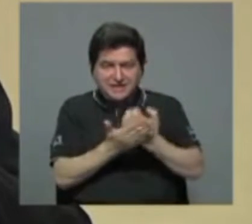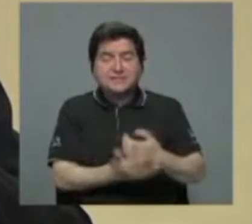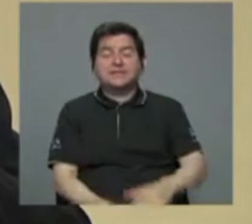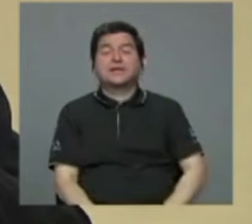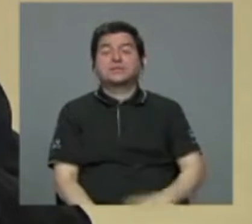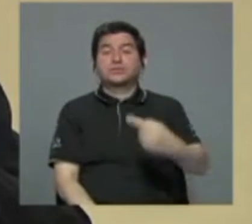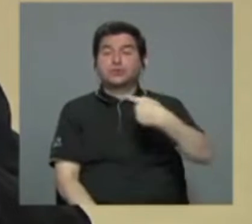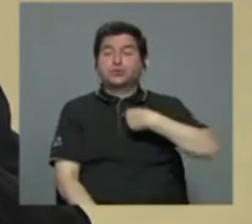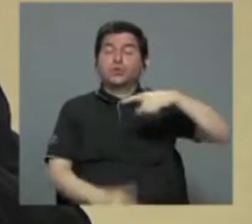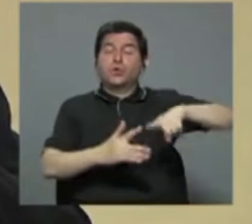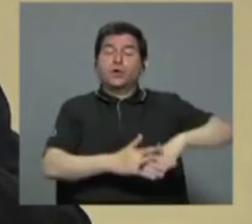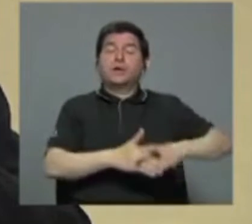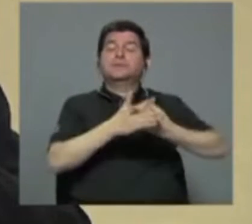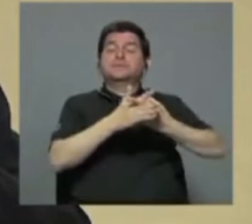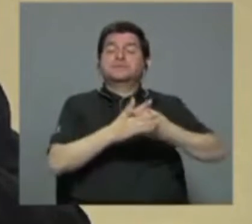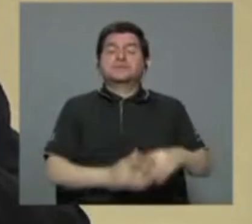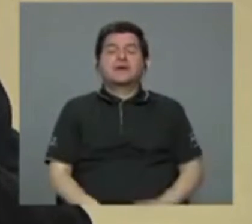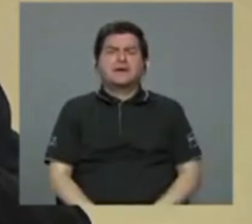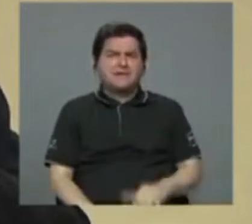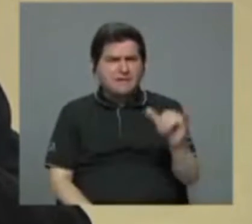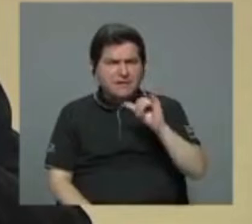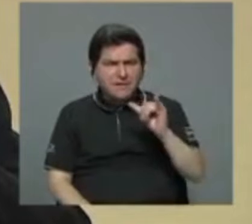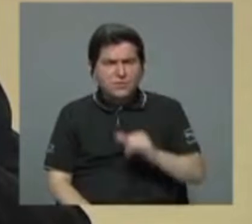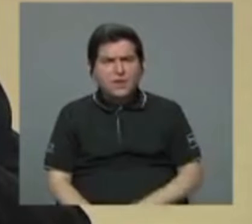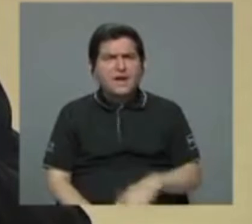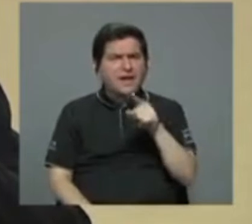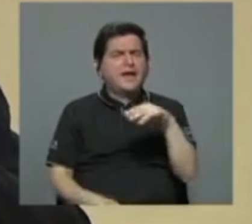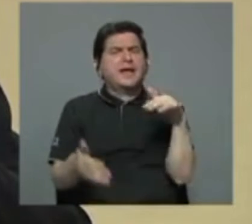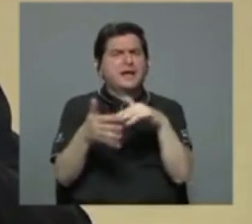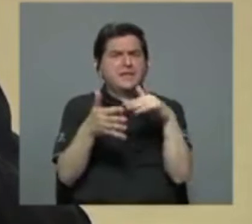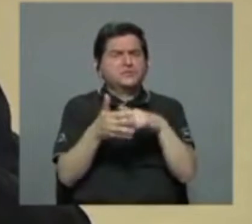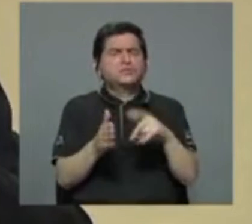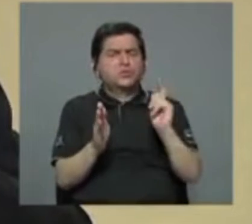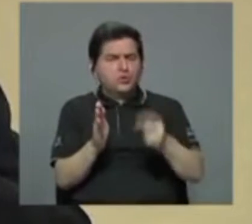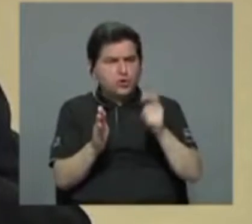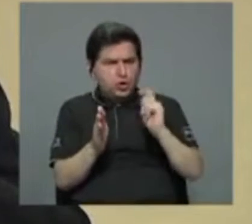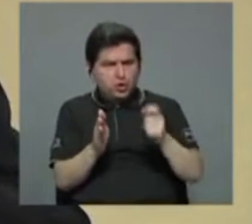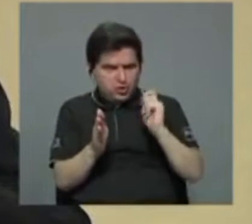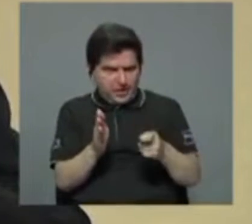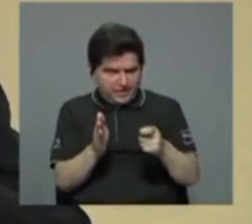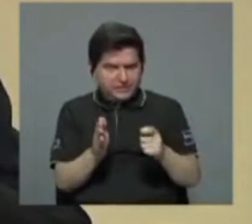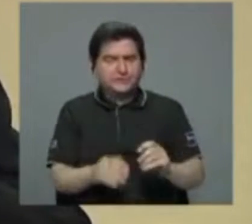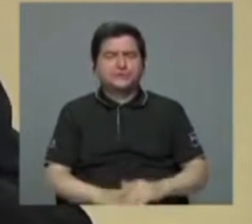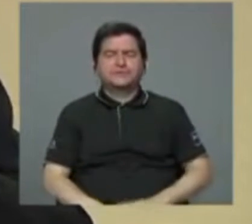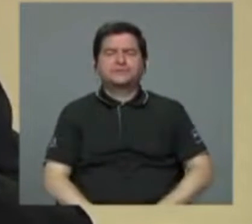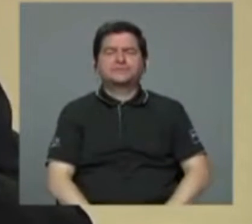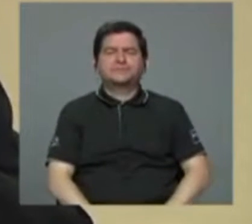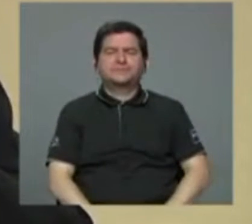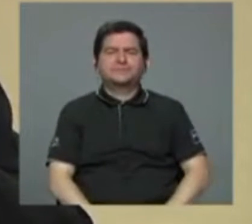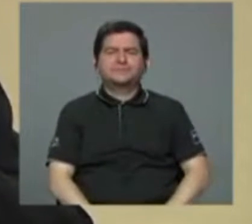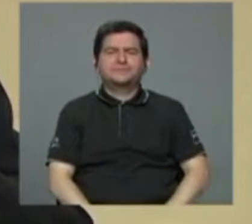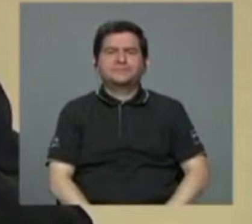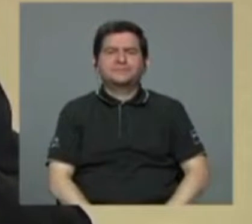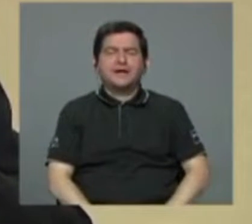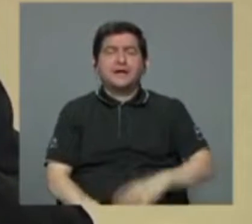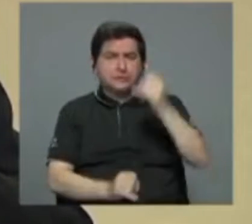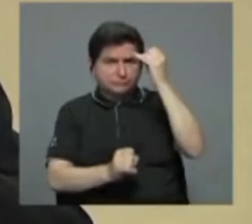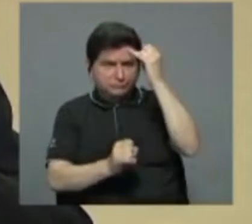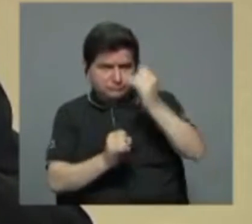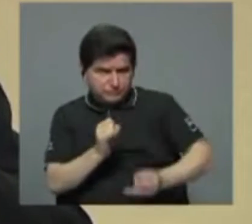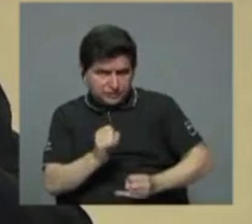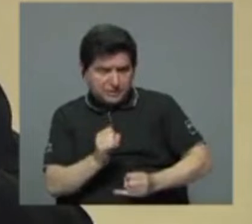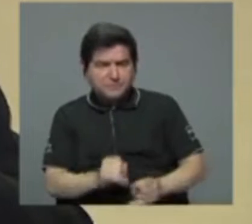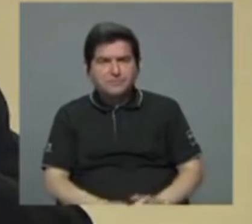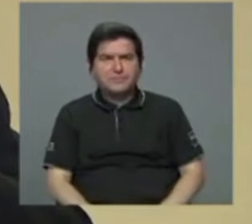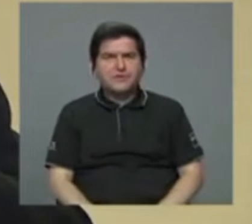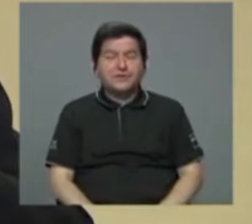yo empezaba, sino que también estudió Derecho y concluyó,